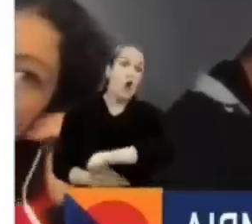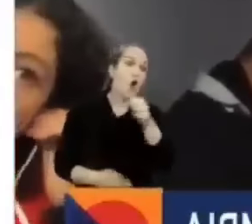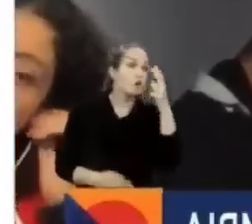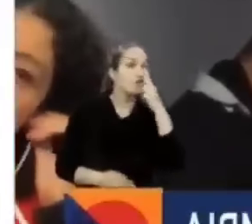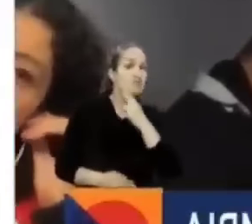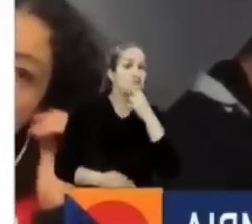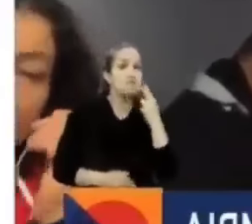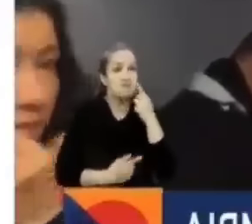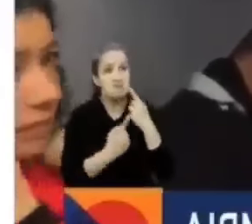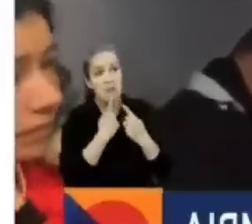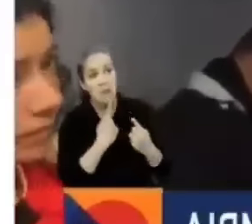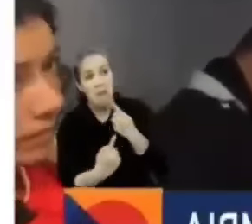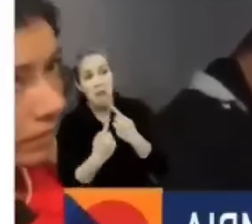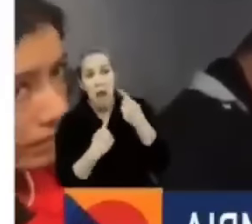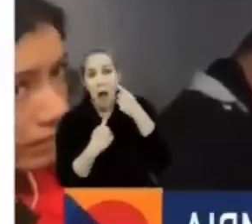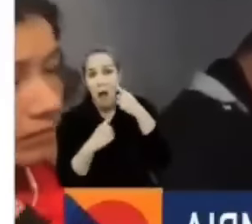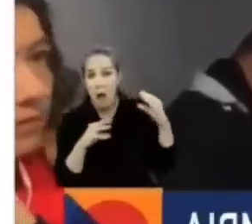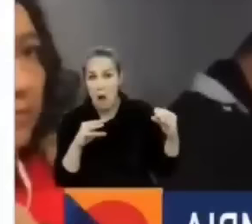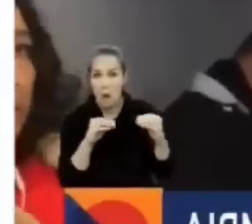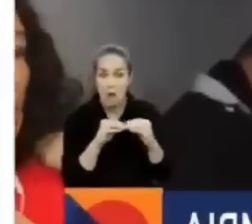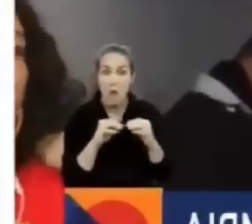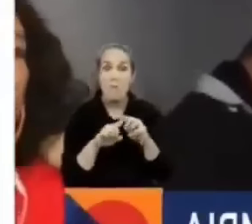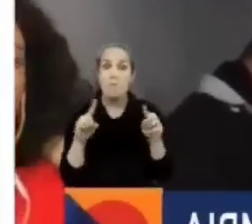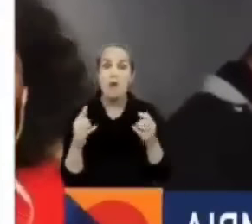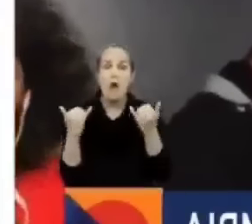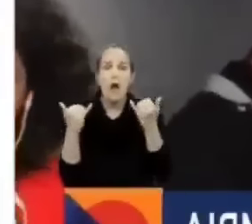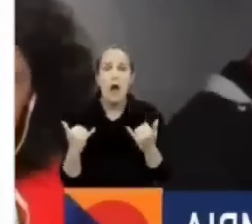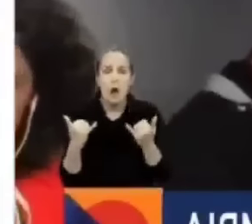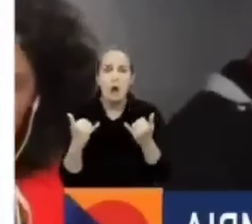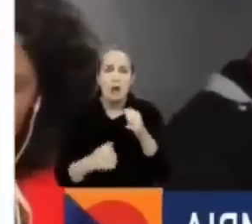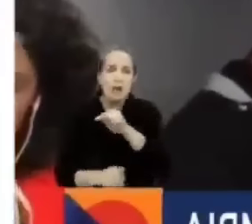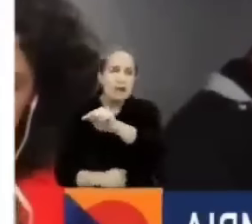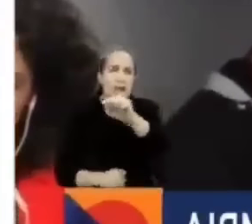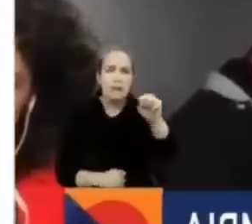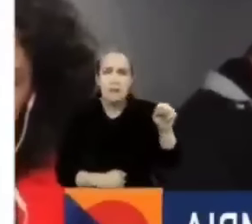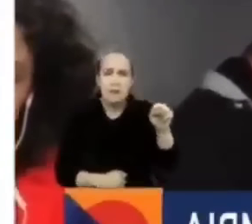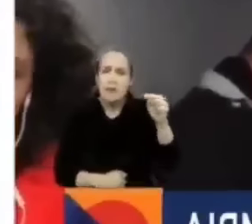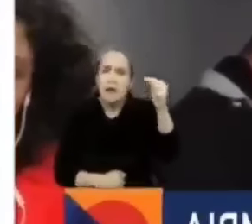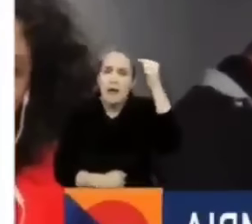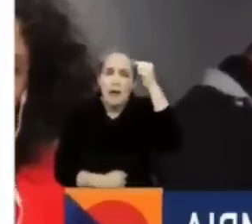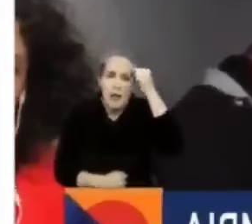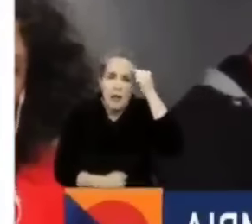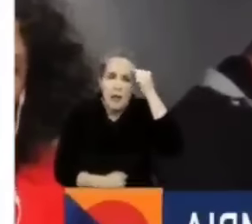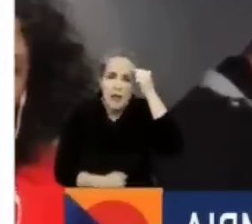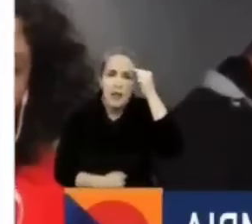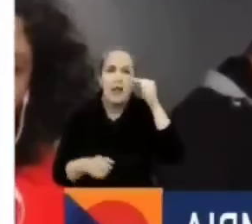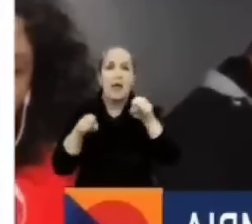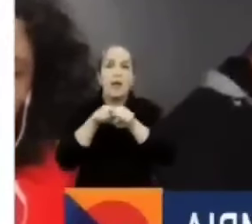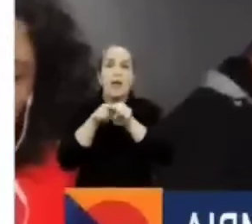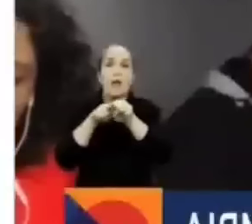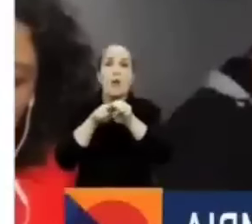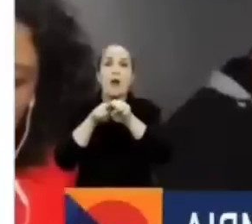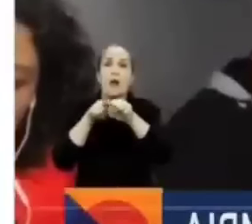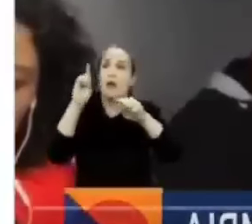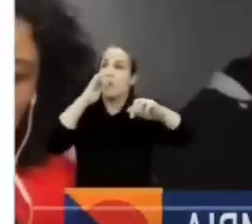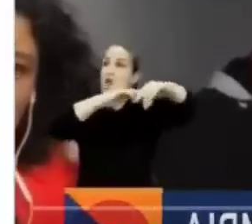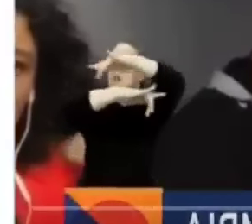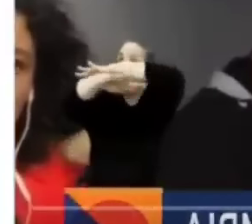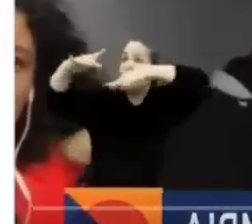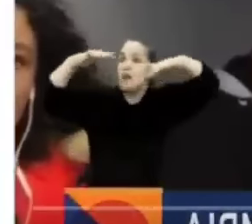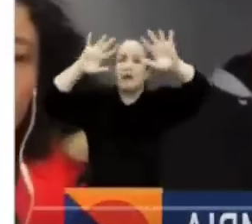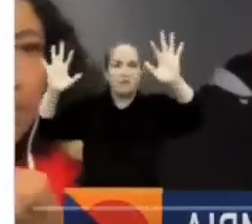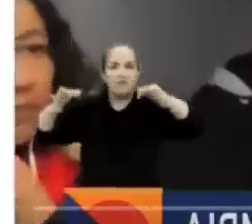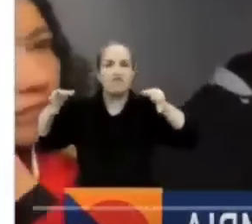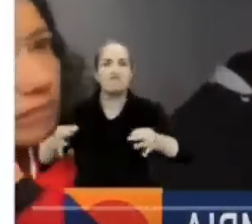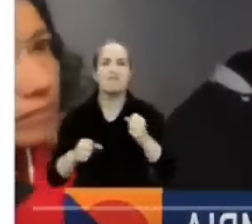están madurando, pero lo que no debemos hacer es vender ilusiones cuando lo que tenemos que vender